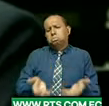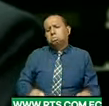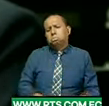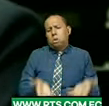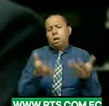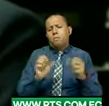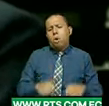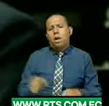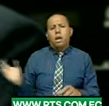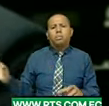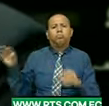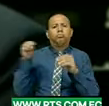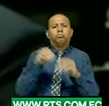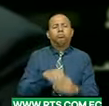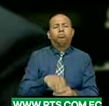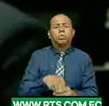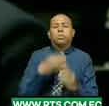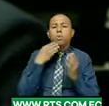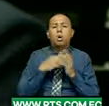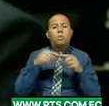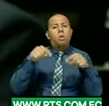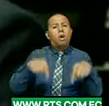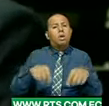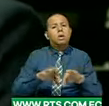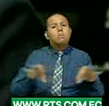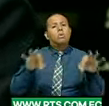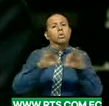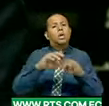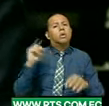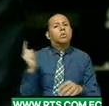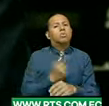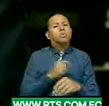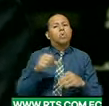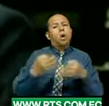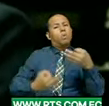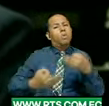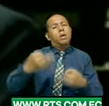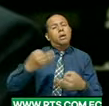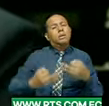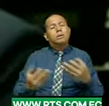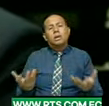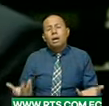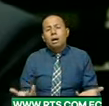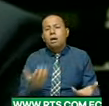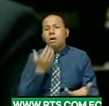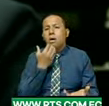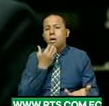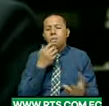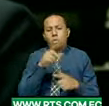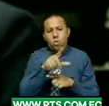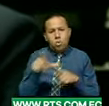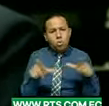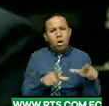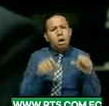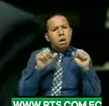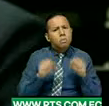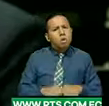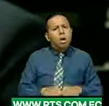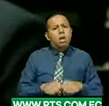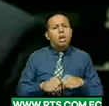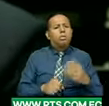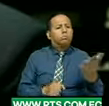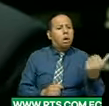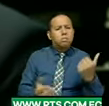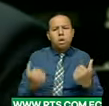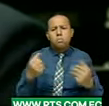Esperamos que las salas de audiencias, que es el fundamental trabajo de la Corte, sean precisamente acordes a lo que nosotros hacemos, es decir,